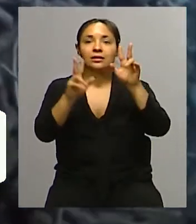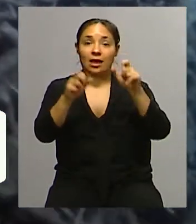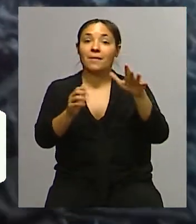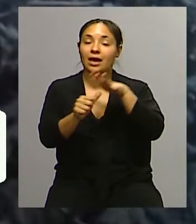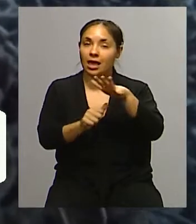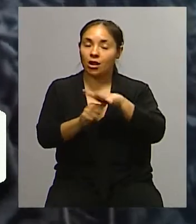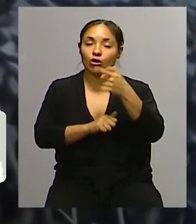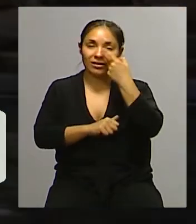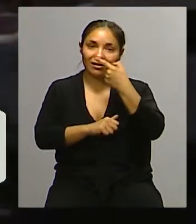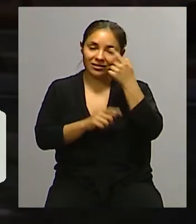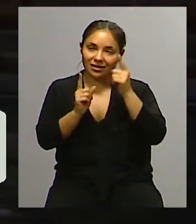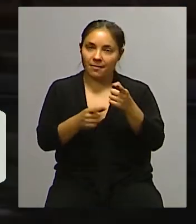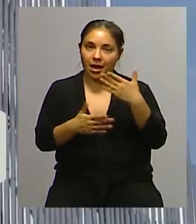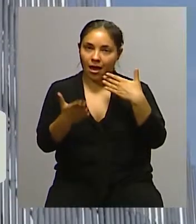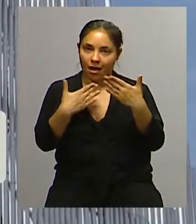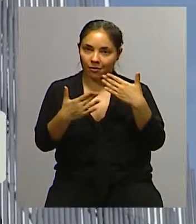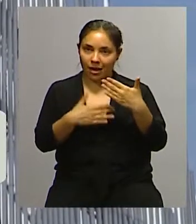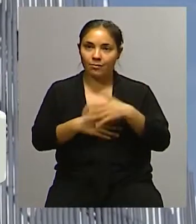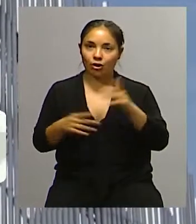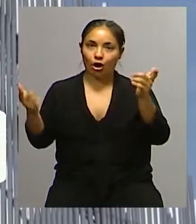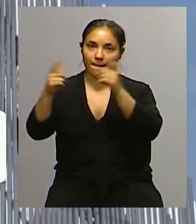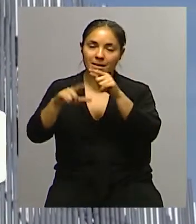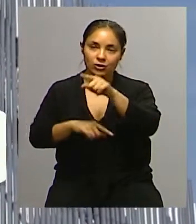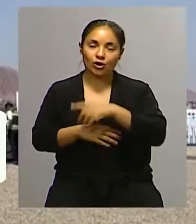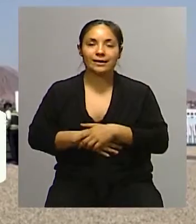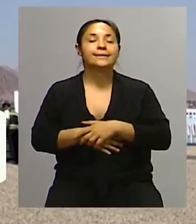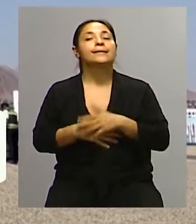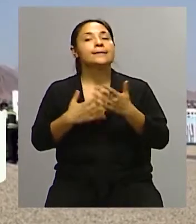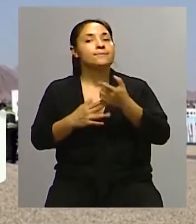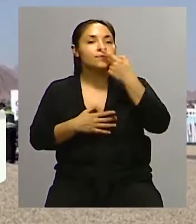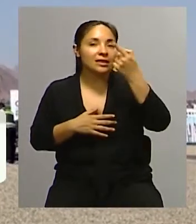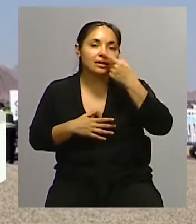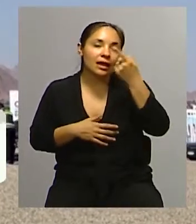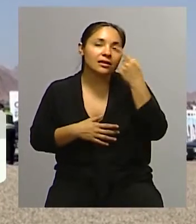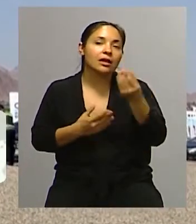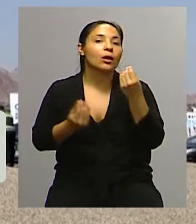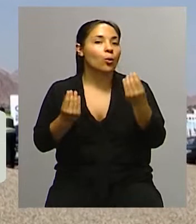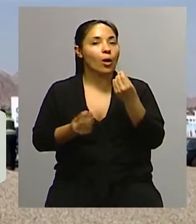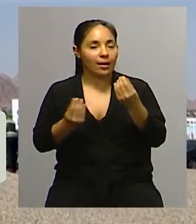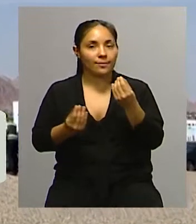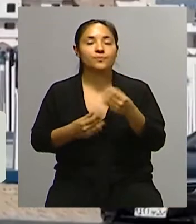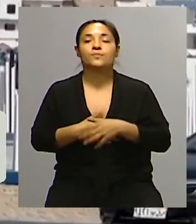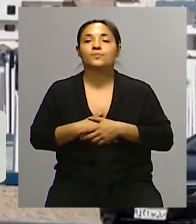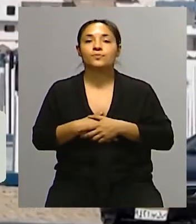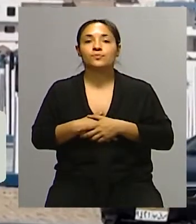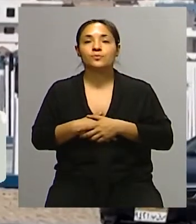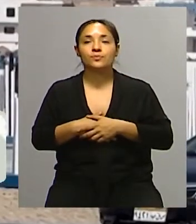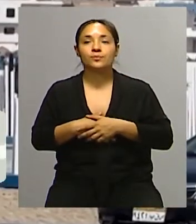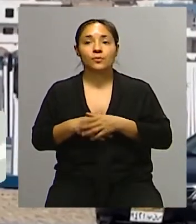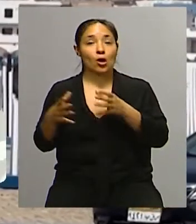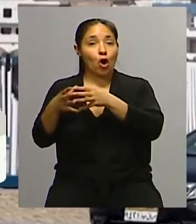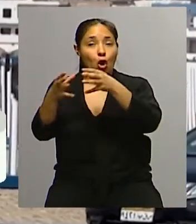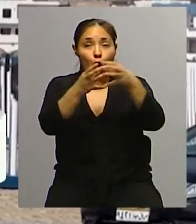género en este tipo de convenciones, pero lo interesante es que los equipos